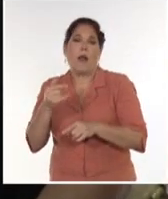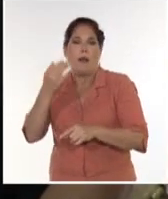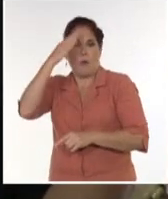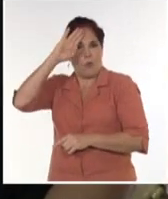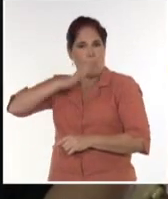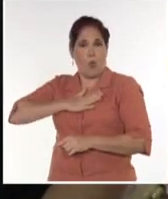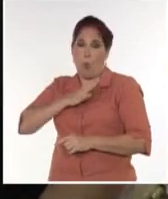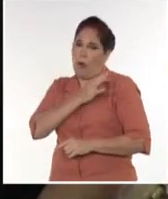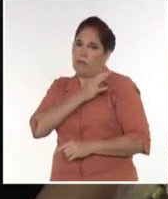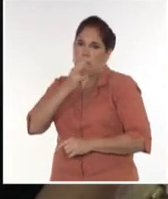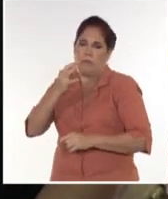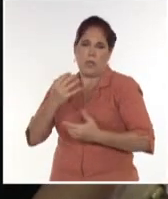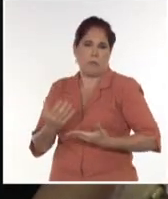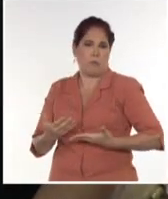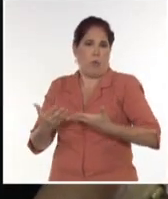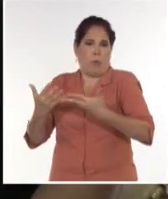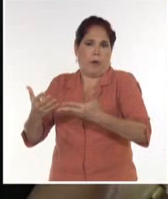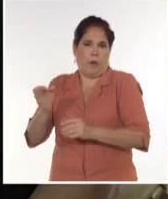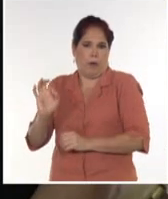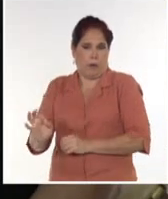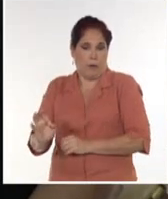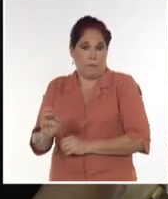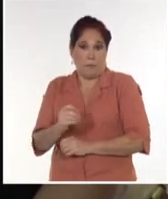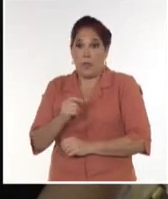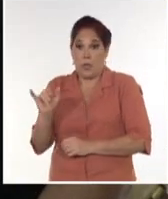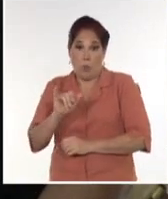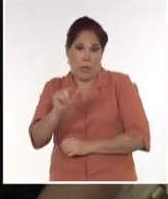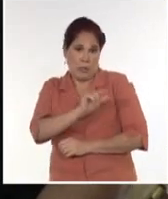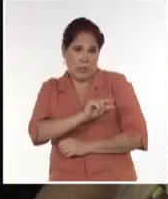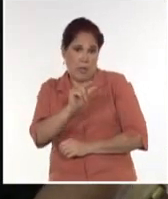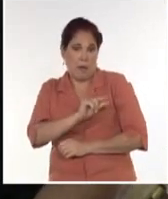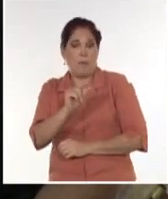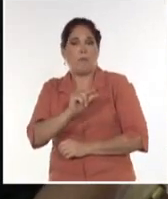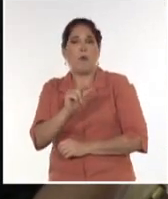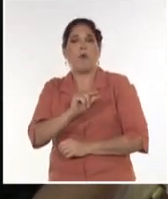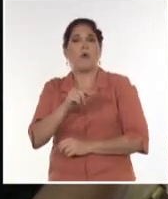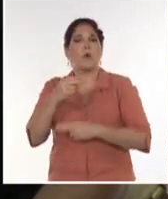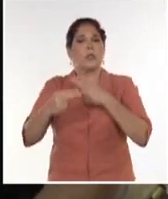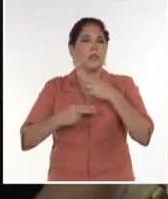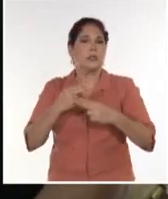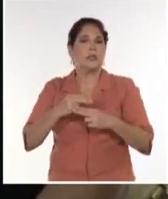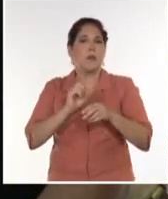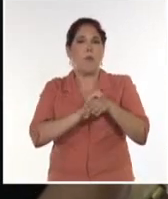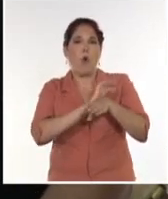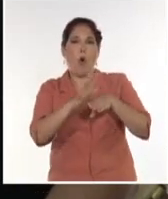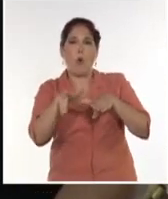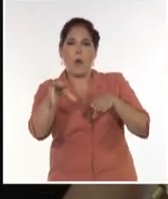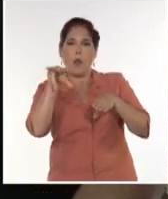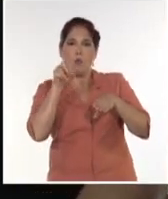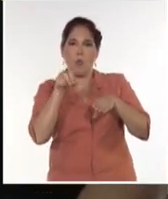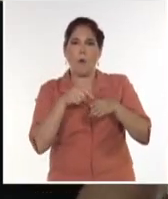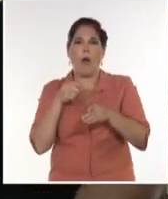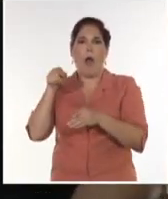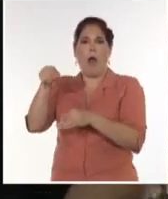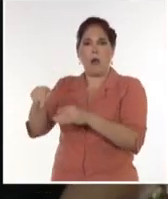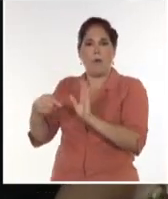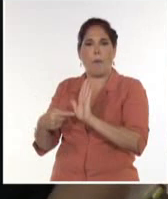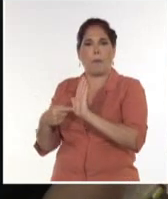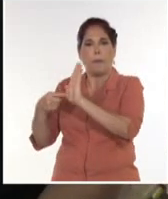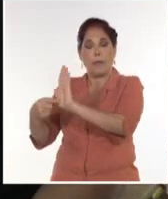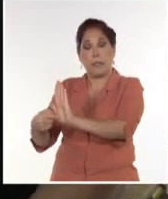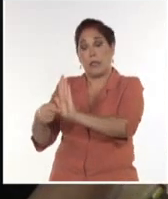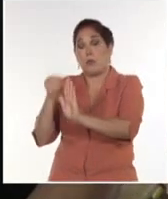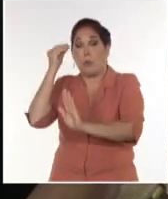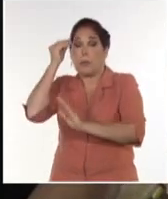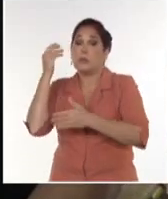país homenajeado, y poder estar con nuestro más reciente estreno, Clowncierto, pues será para nosotros un momento significativo de